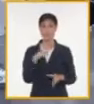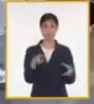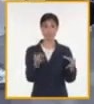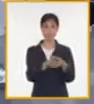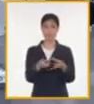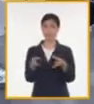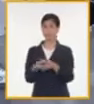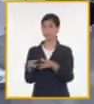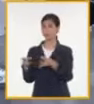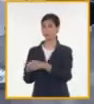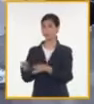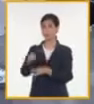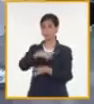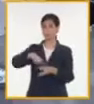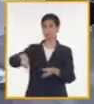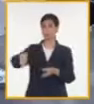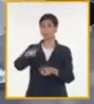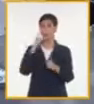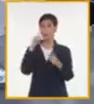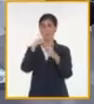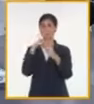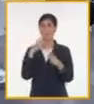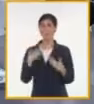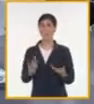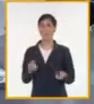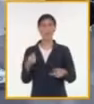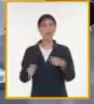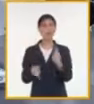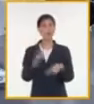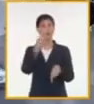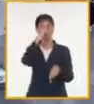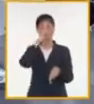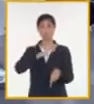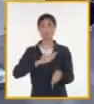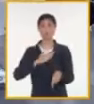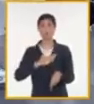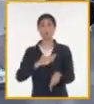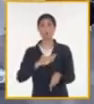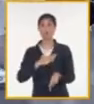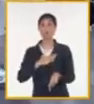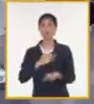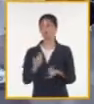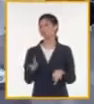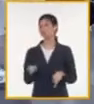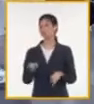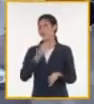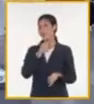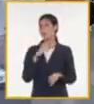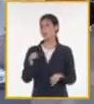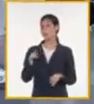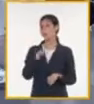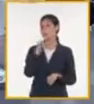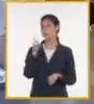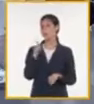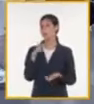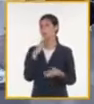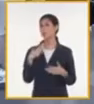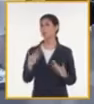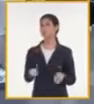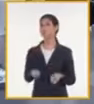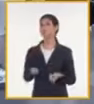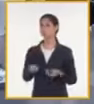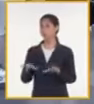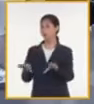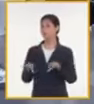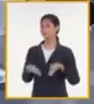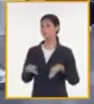contra Cuba Estados Unidos trató de desligarse a la silla y a sus órganos de inteligencia de estos grupos a los que le dio total anuencia para hacer lo que les